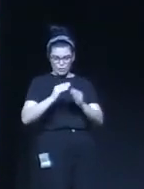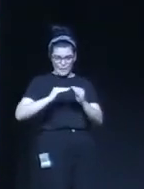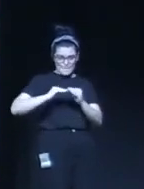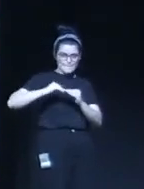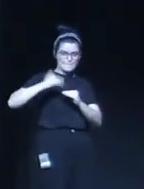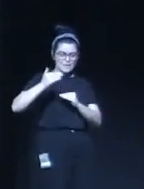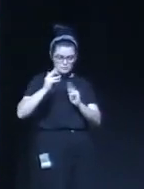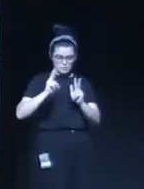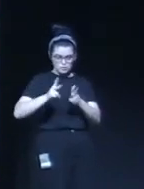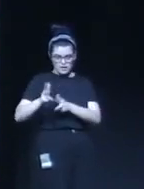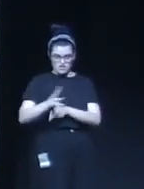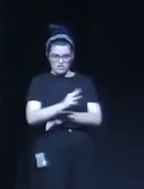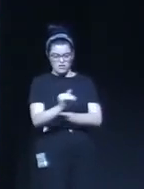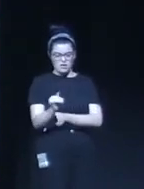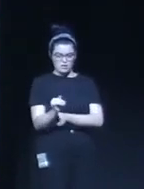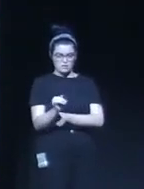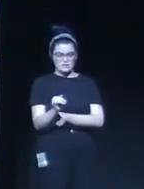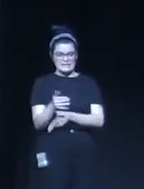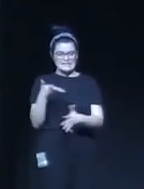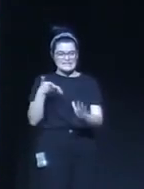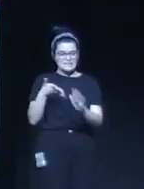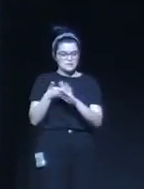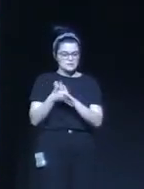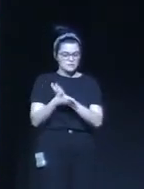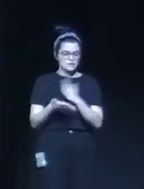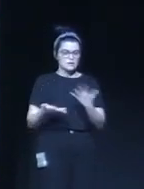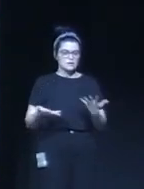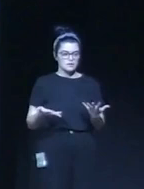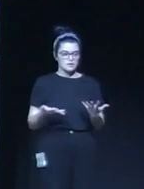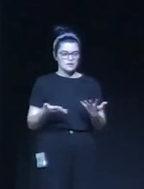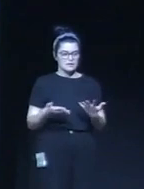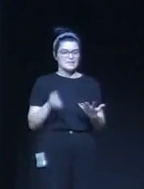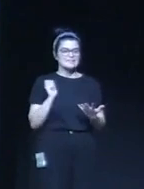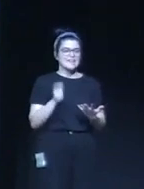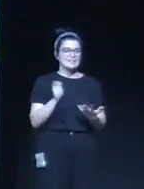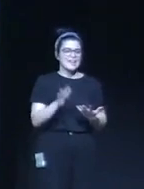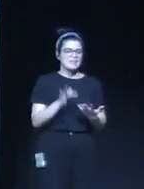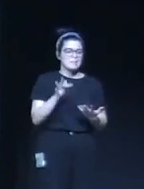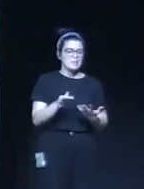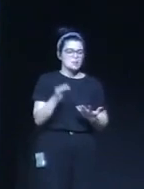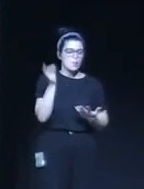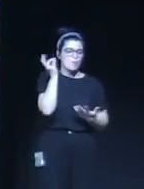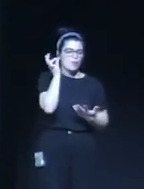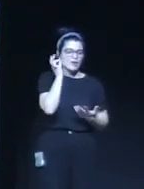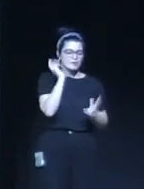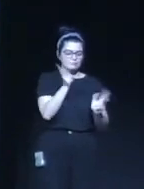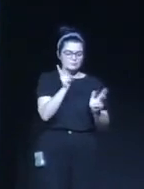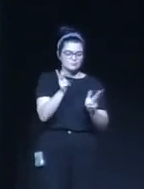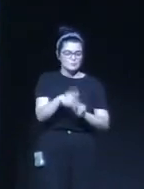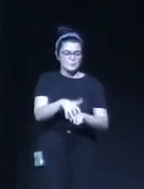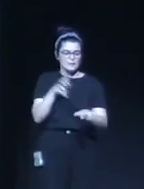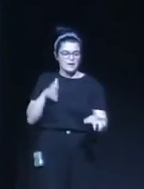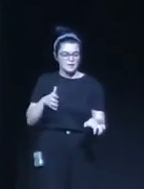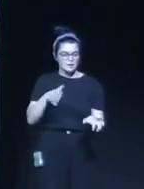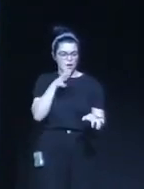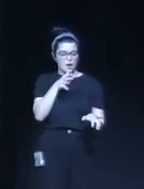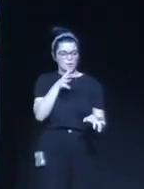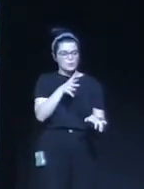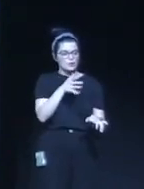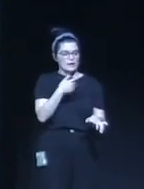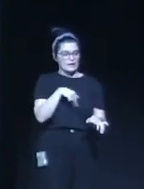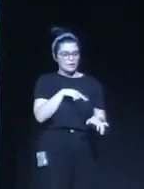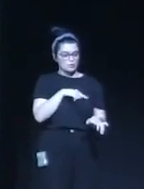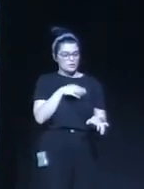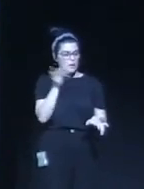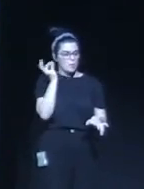mortalidad, y es significativo que muchas veces es en mujeres. que además las mujeres lo que sí tenemos es